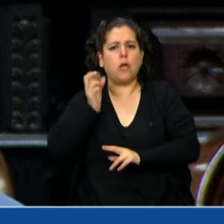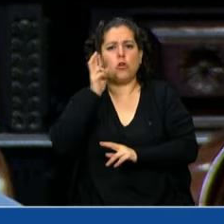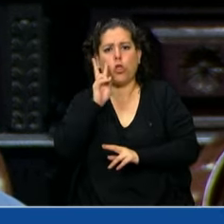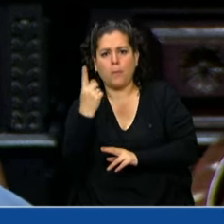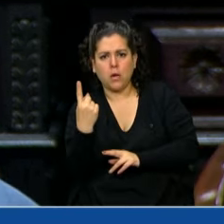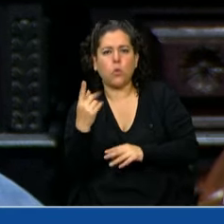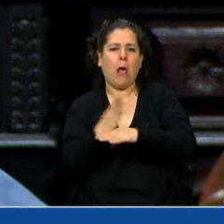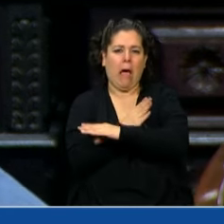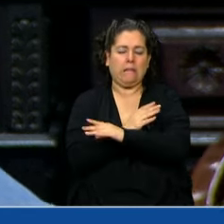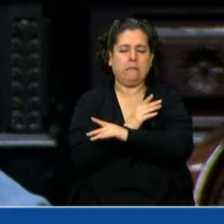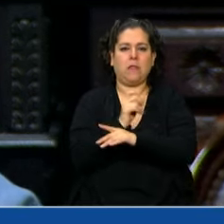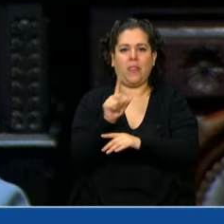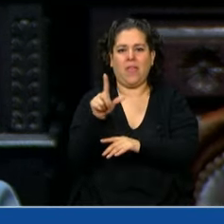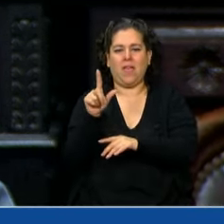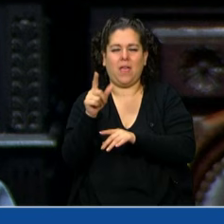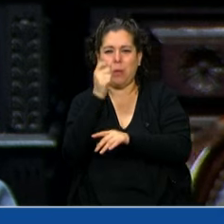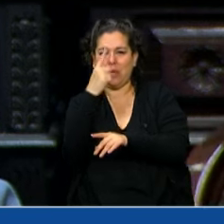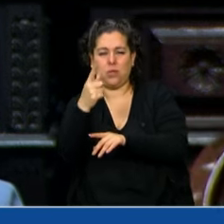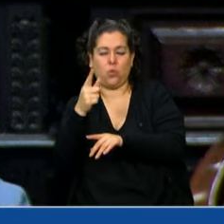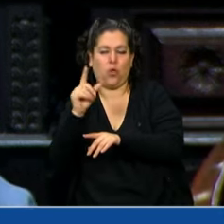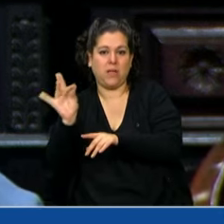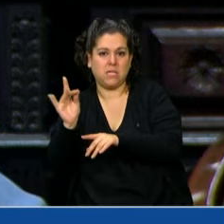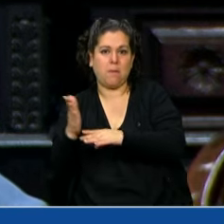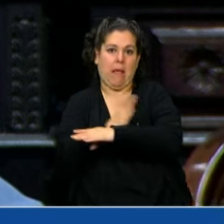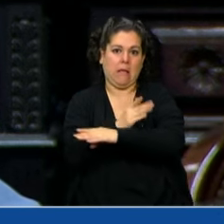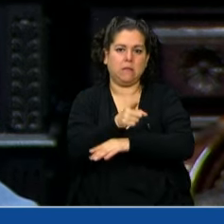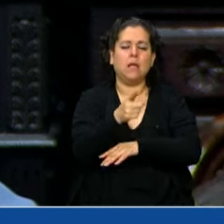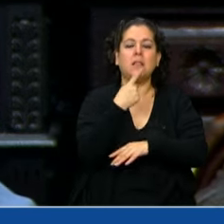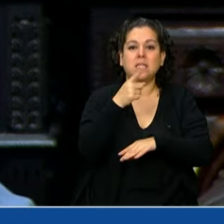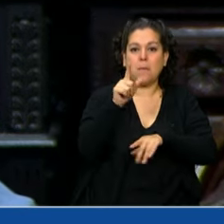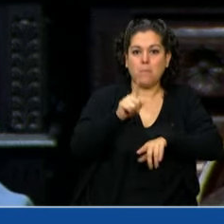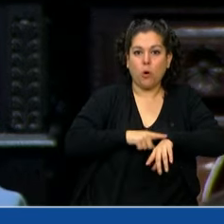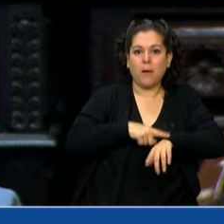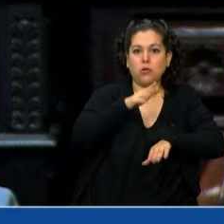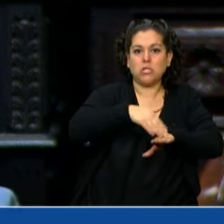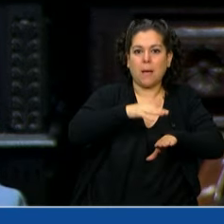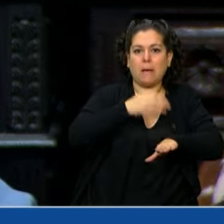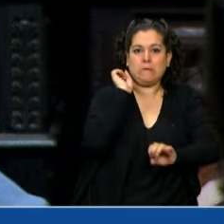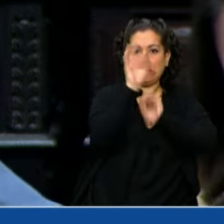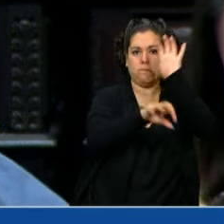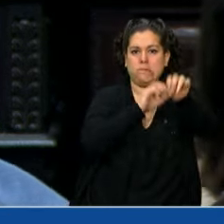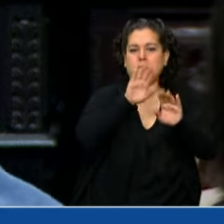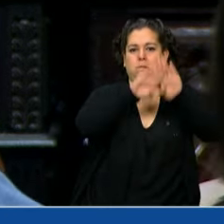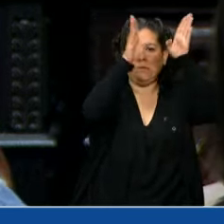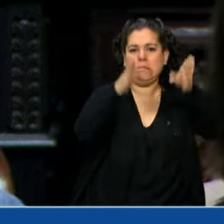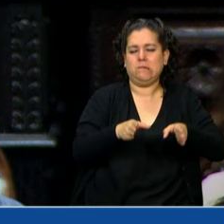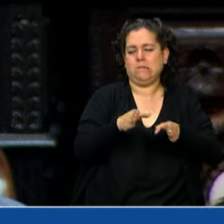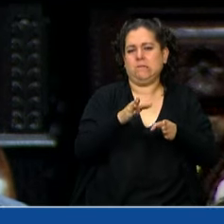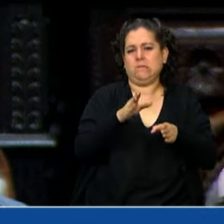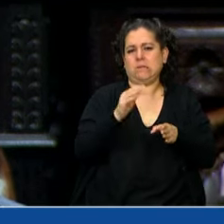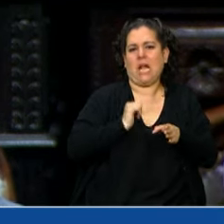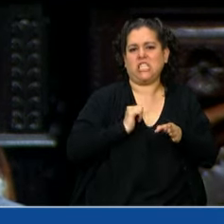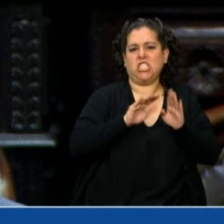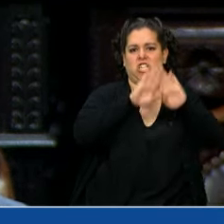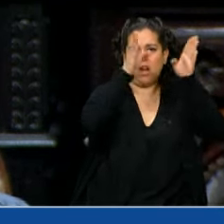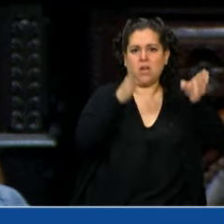días antes del estallido en diciembre arrojaban zapatos a la cancillería en contra de las importaciones y además de pedirle